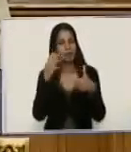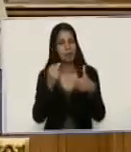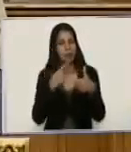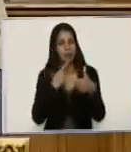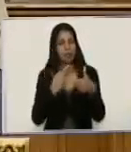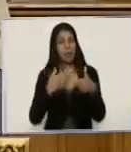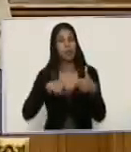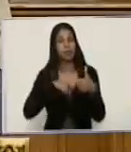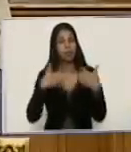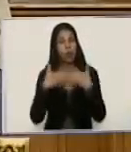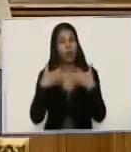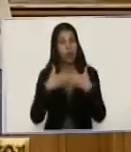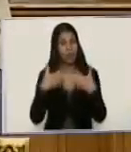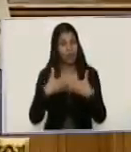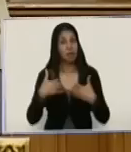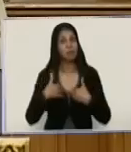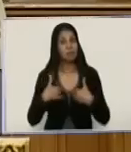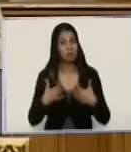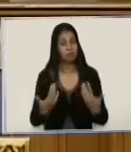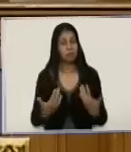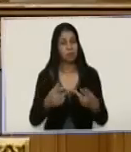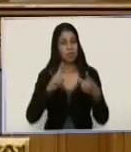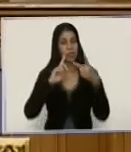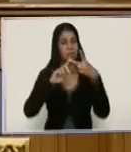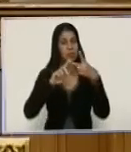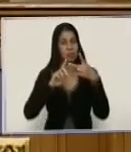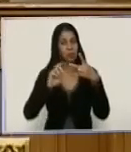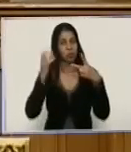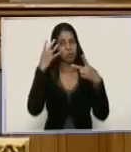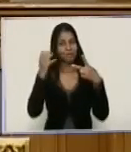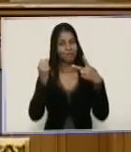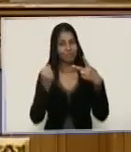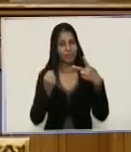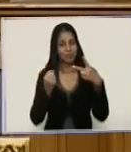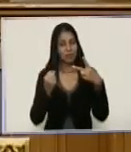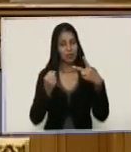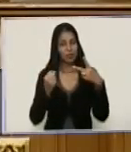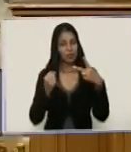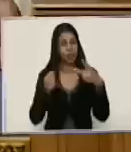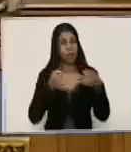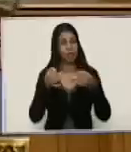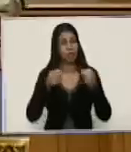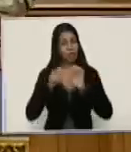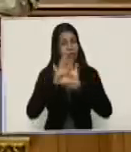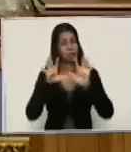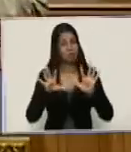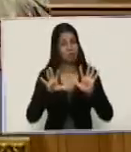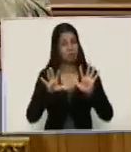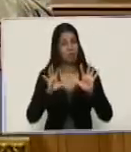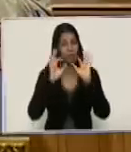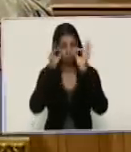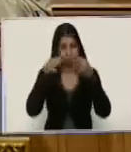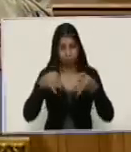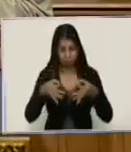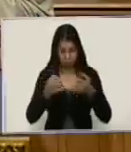en guerra. Y segundo, mire, camarada, hay algo también que yo tengo que hacer una autocrítica aquí.